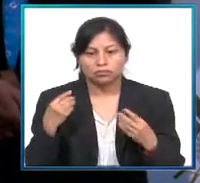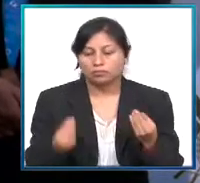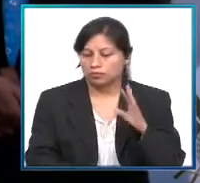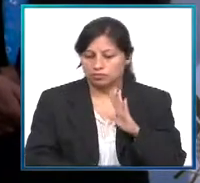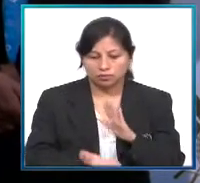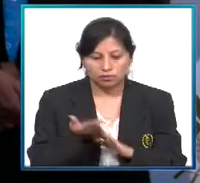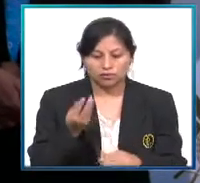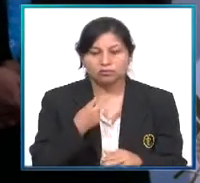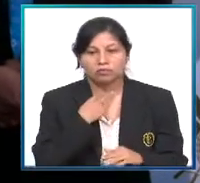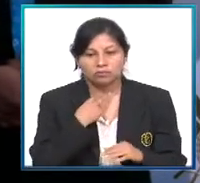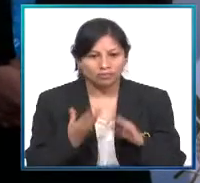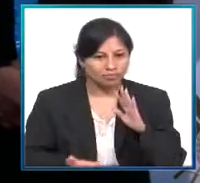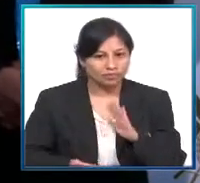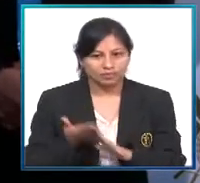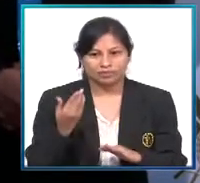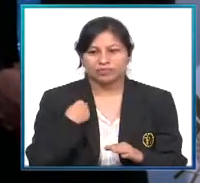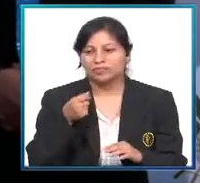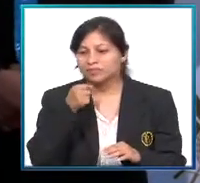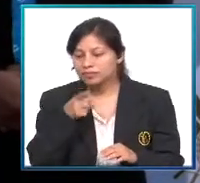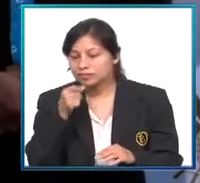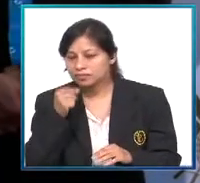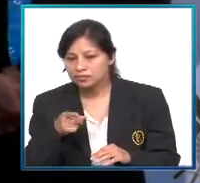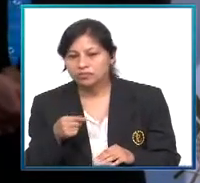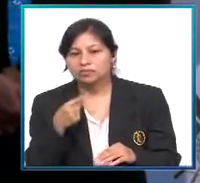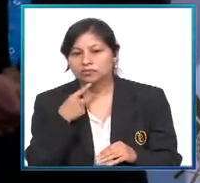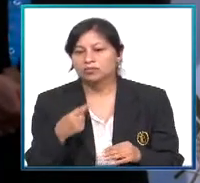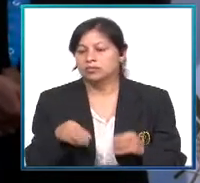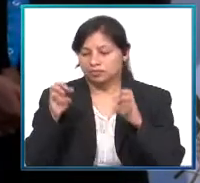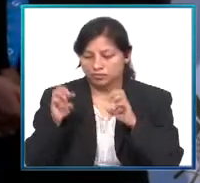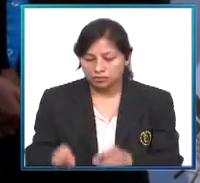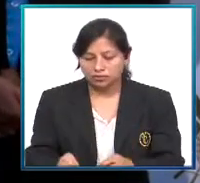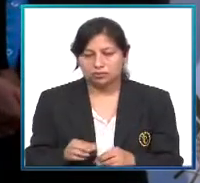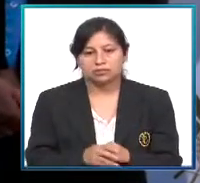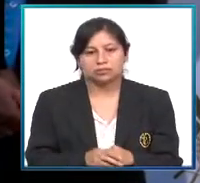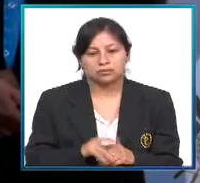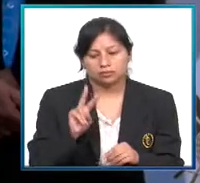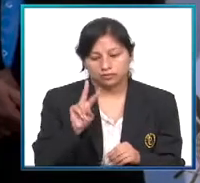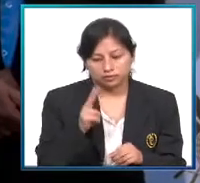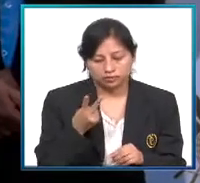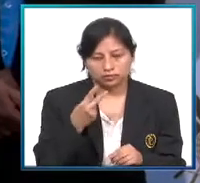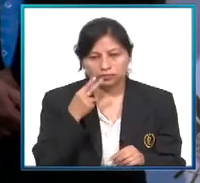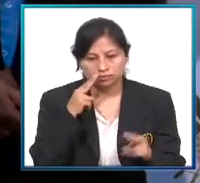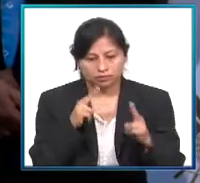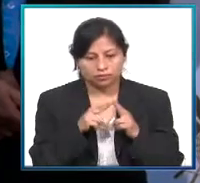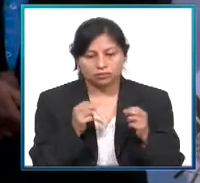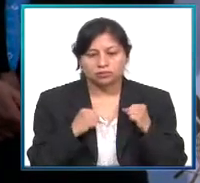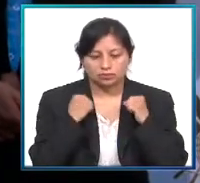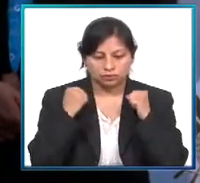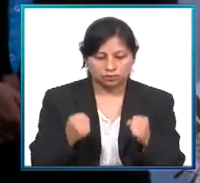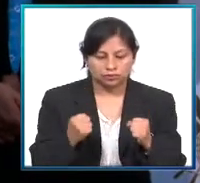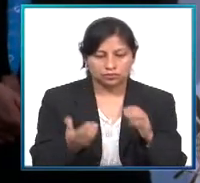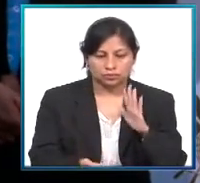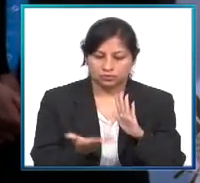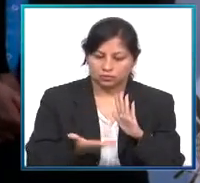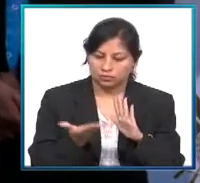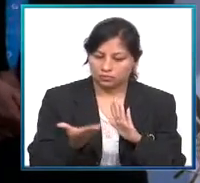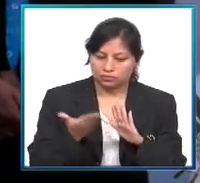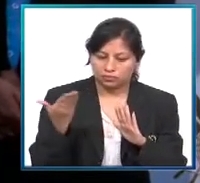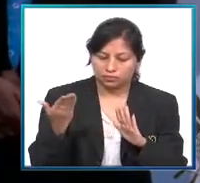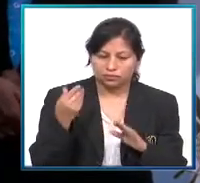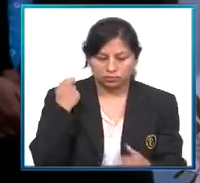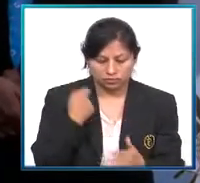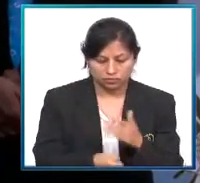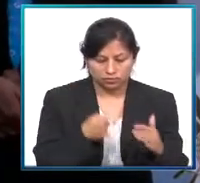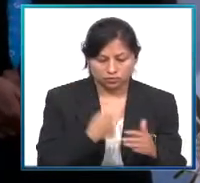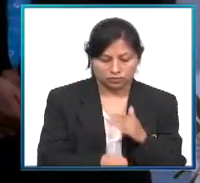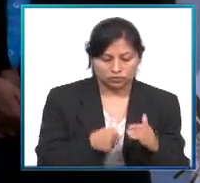más abusos y tienen más quejas y denuncias a consumidores. Segundo, estamos dándole más fuerza, estamos aumentando las